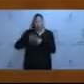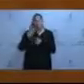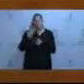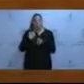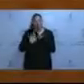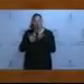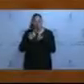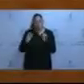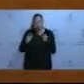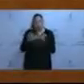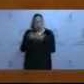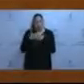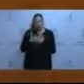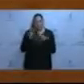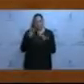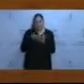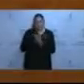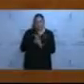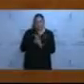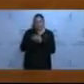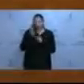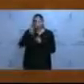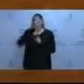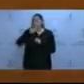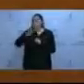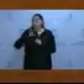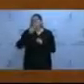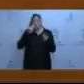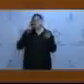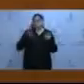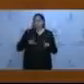infinitum no se sustituye al personal y los pacientes se